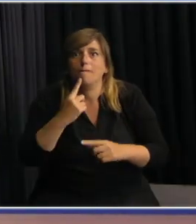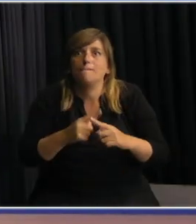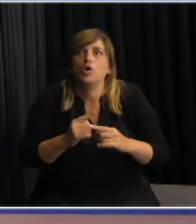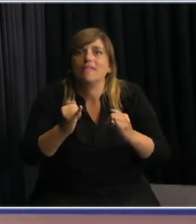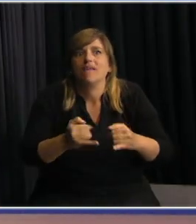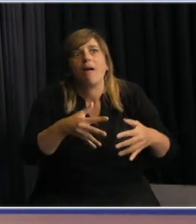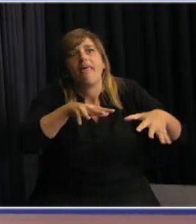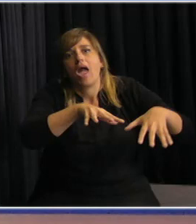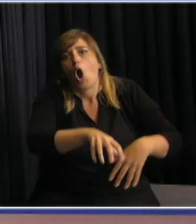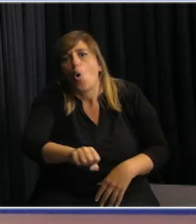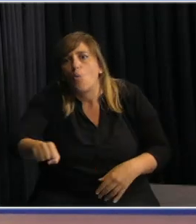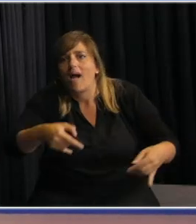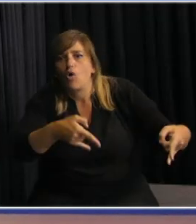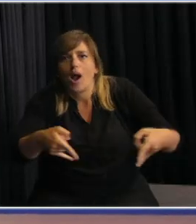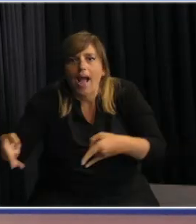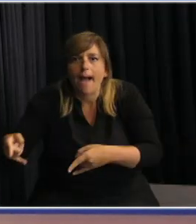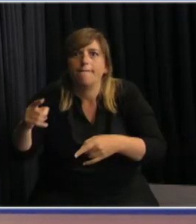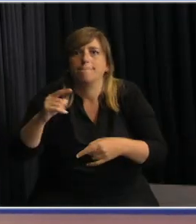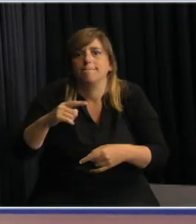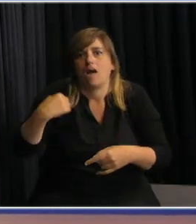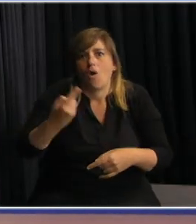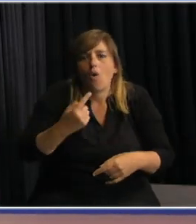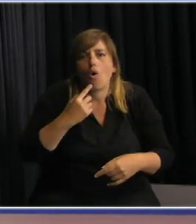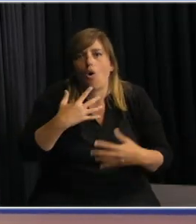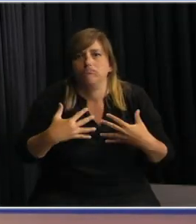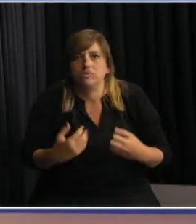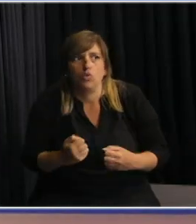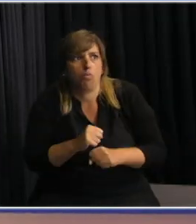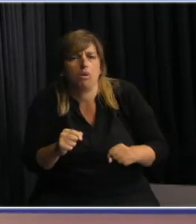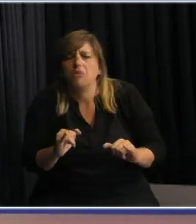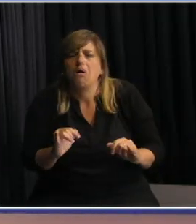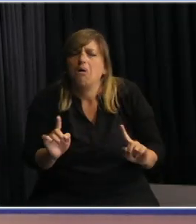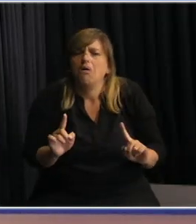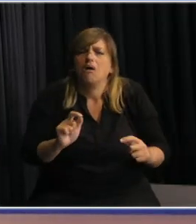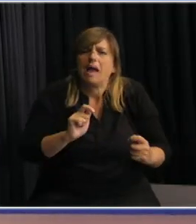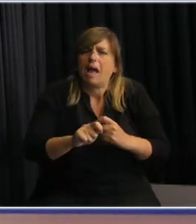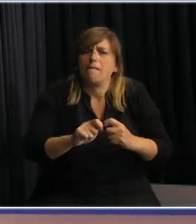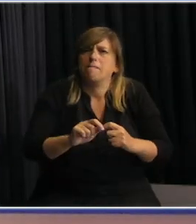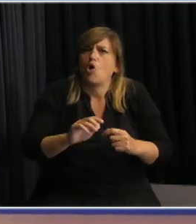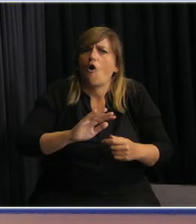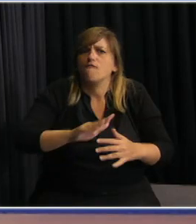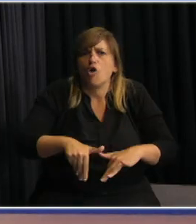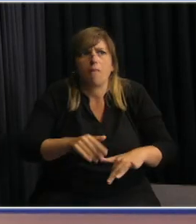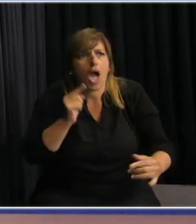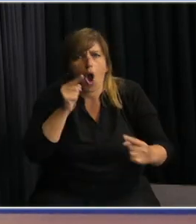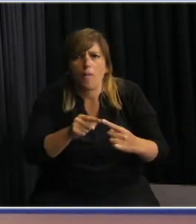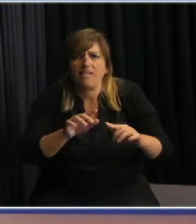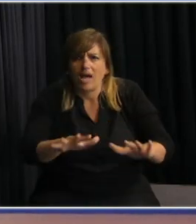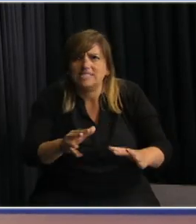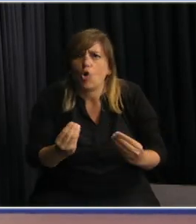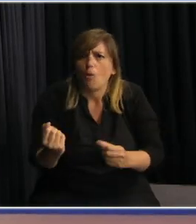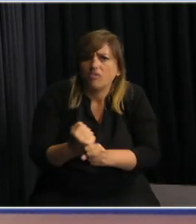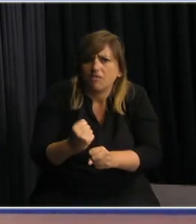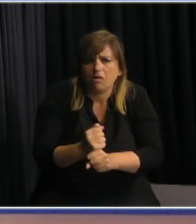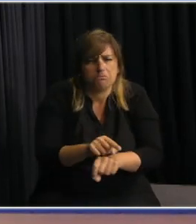Antes que nada, agradecerles las preguntas a todos. No hay un cambio de estrategia, no hay.